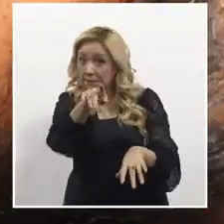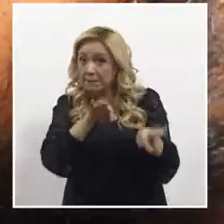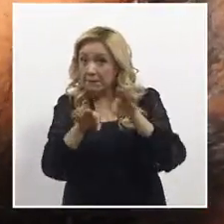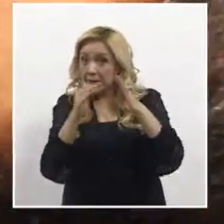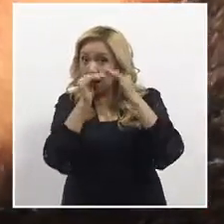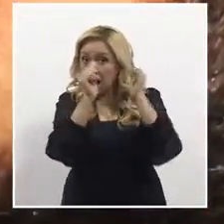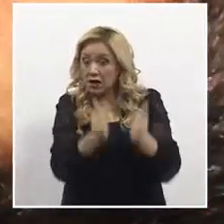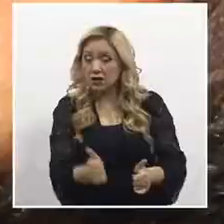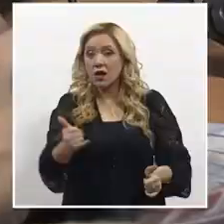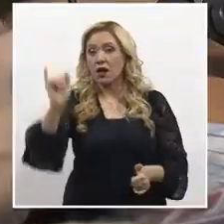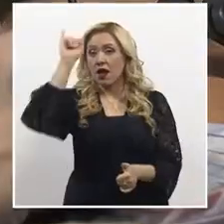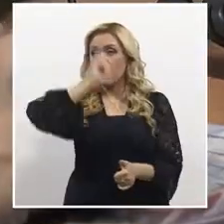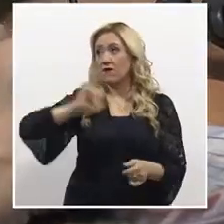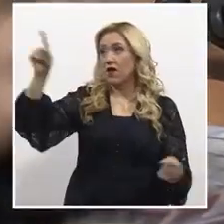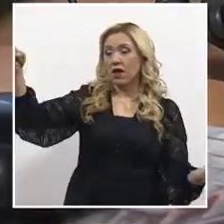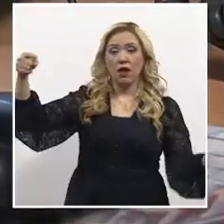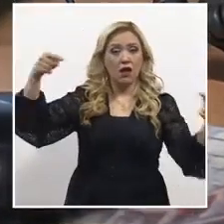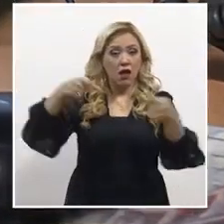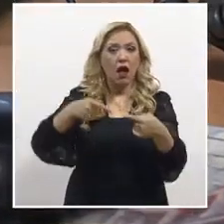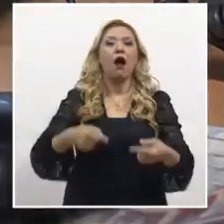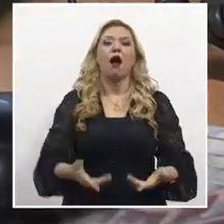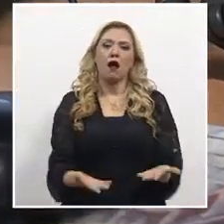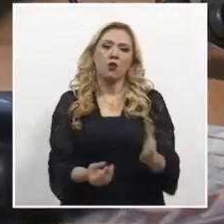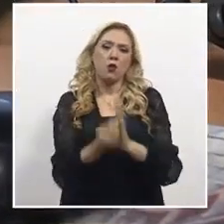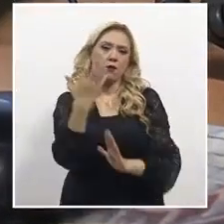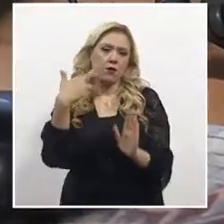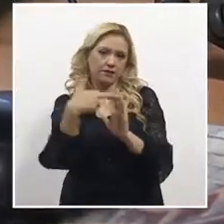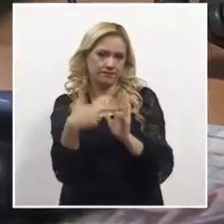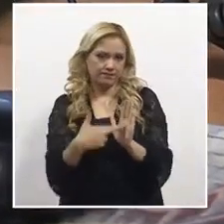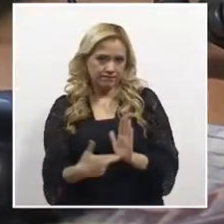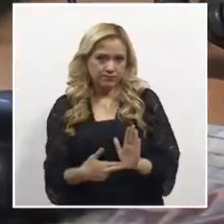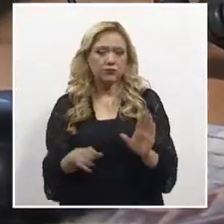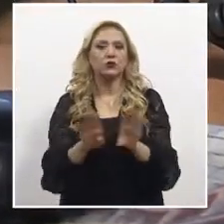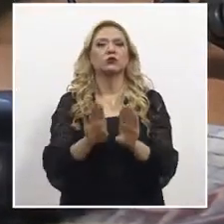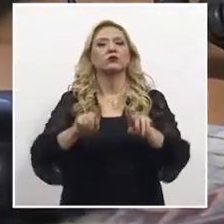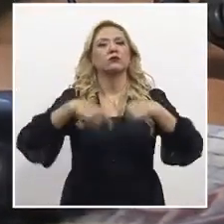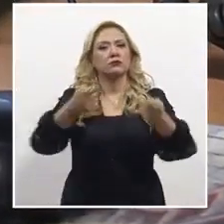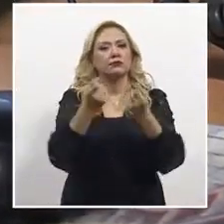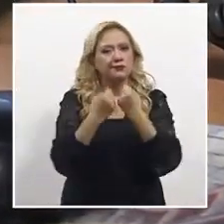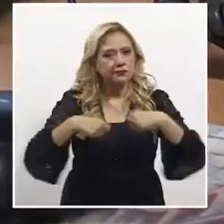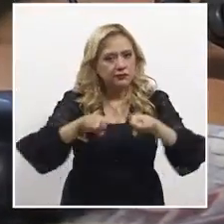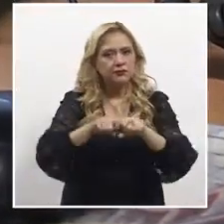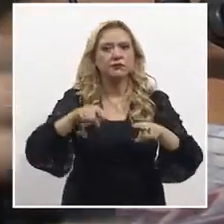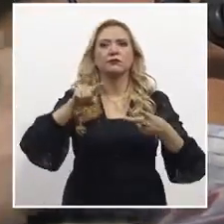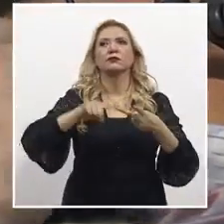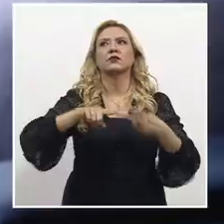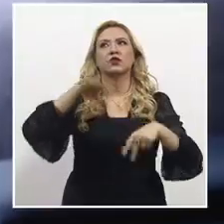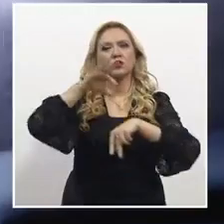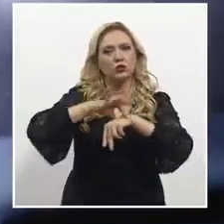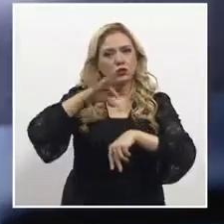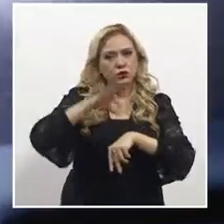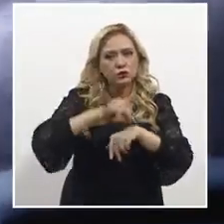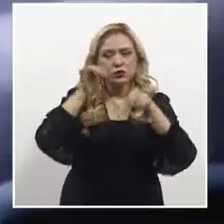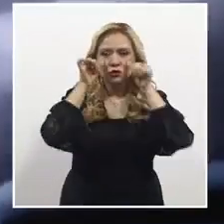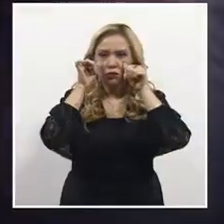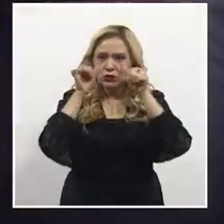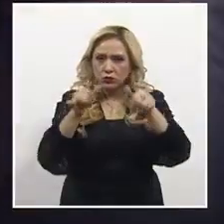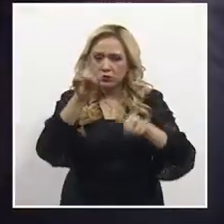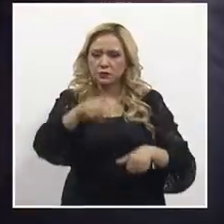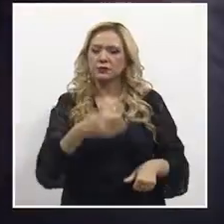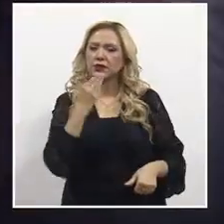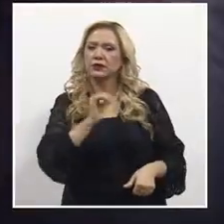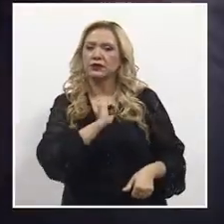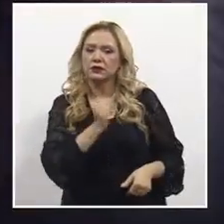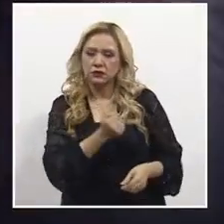los empleadores en esta modalidad laboral a distancia, las condiciones de seguridad y salud en el trabajo, políticas y mecanismos de protección de